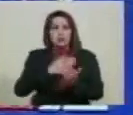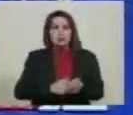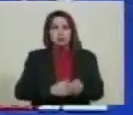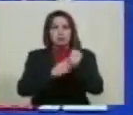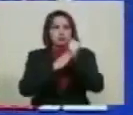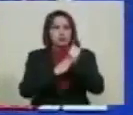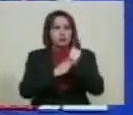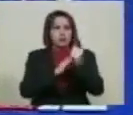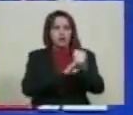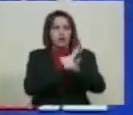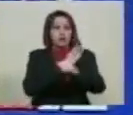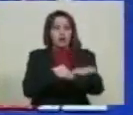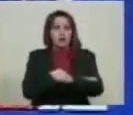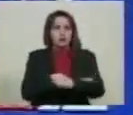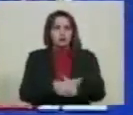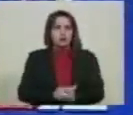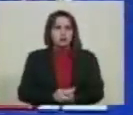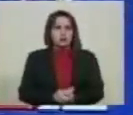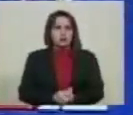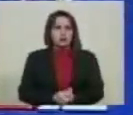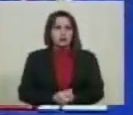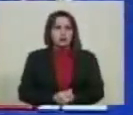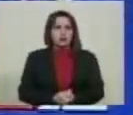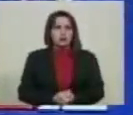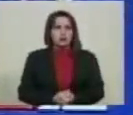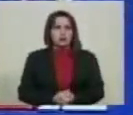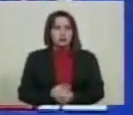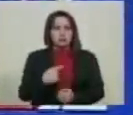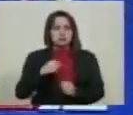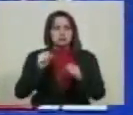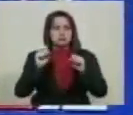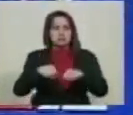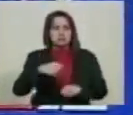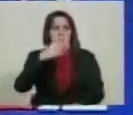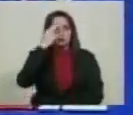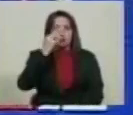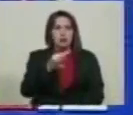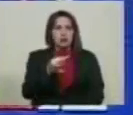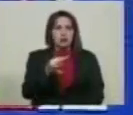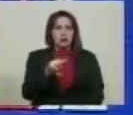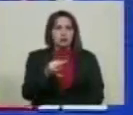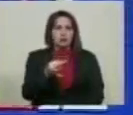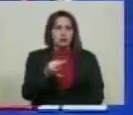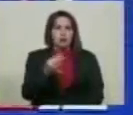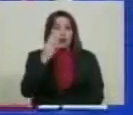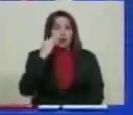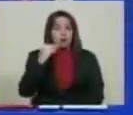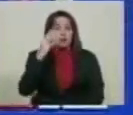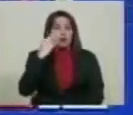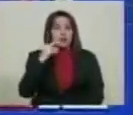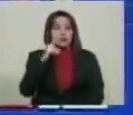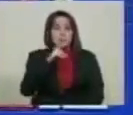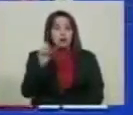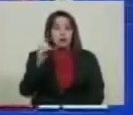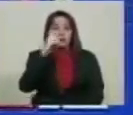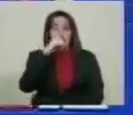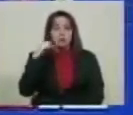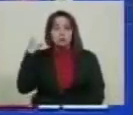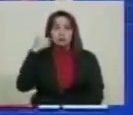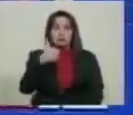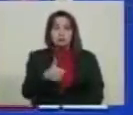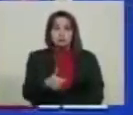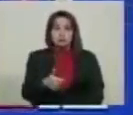con fortaleza. Yo sí creo que la experiencia de 20 años,